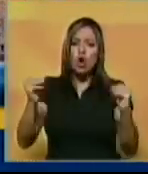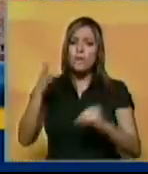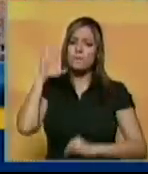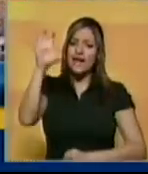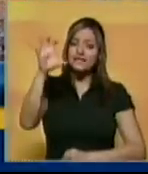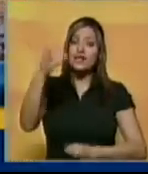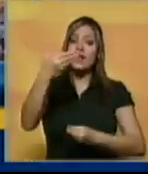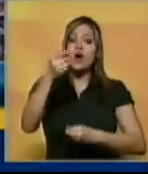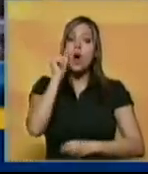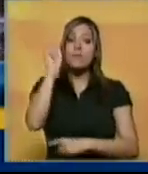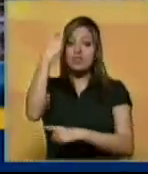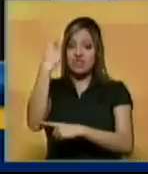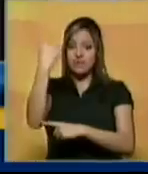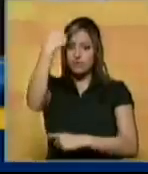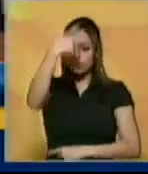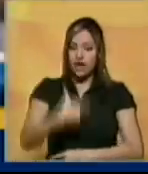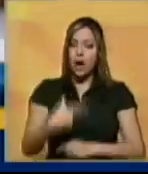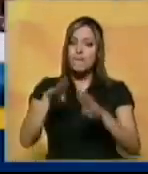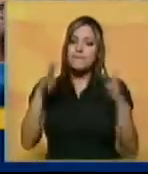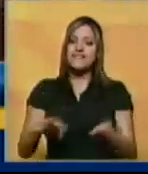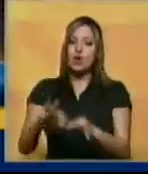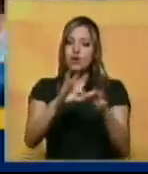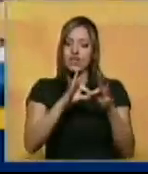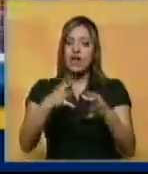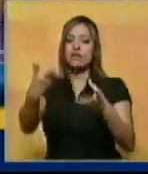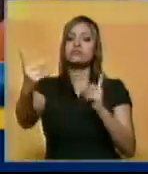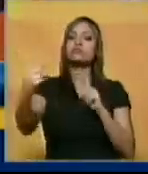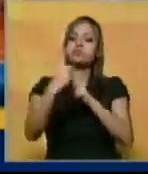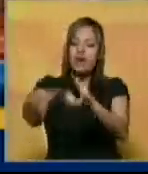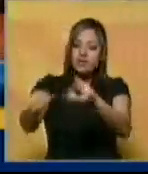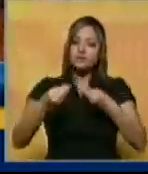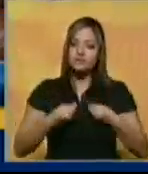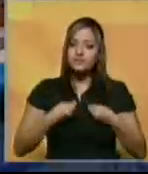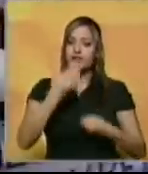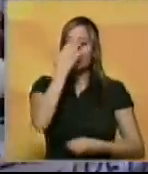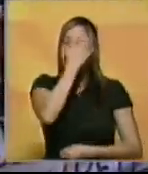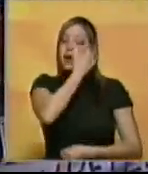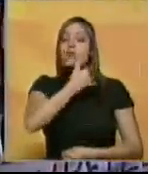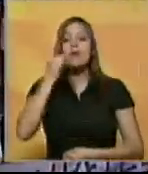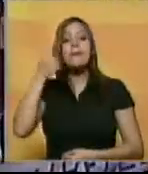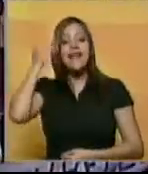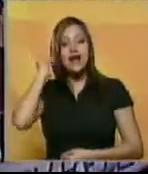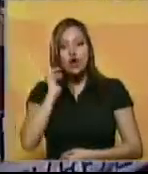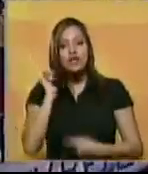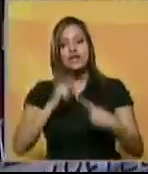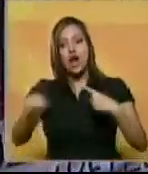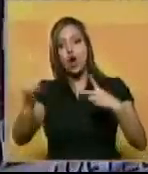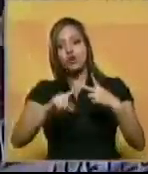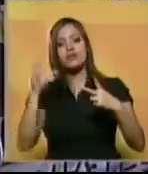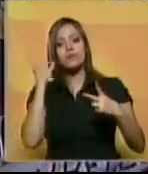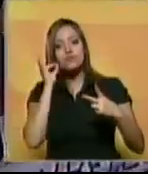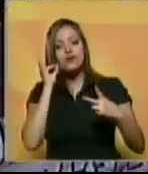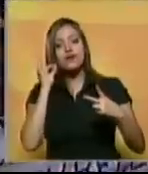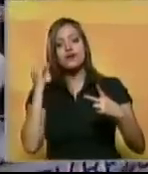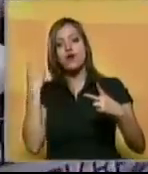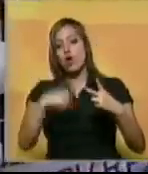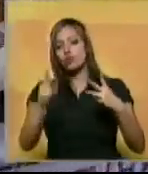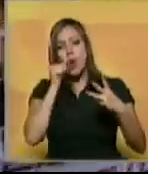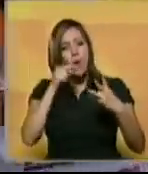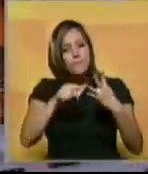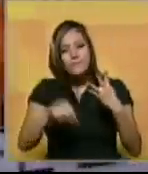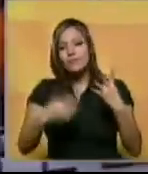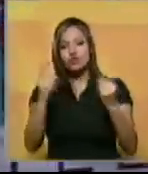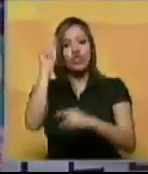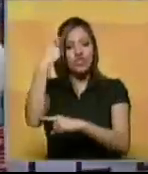recibido por diputados de la mesa de la Unidad Democrática, entre ellos María Corina Machado, Linora Sierra, Irán Gaviria, Juan Carlos